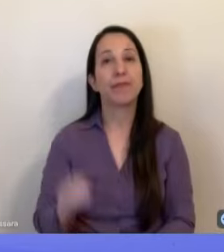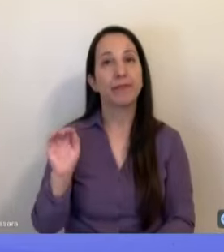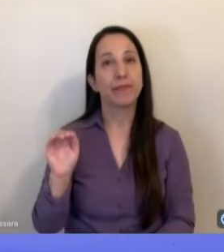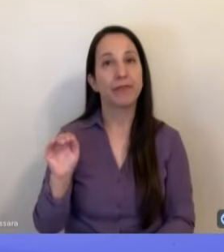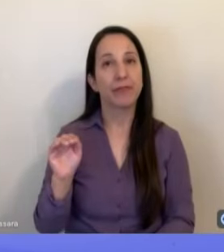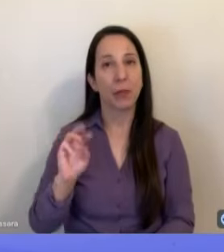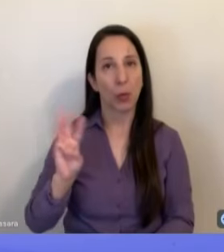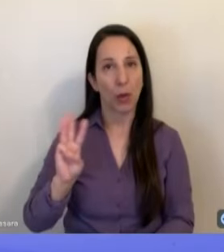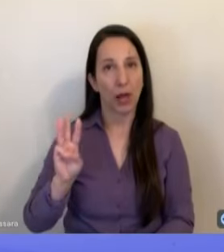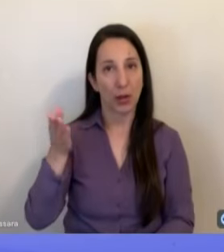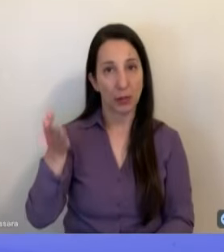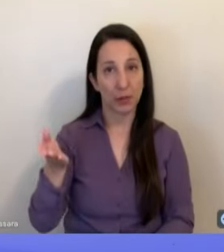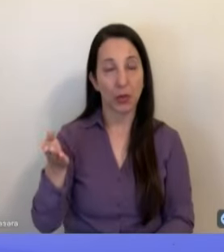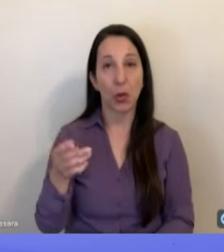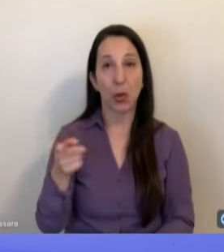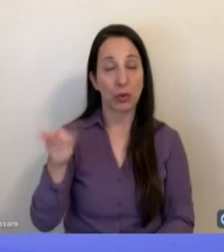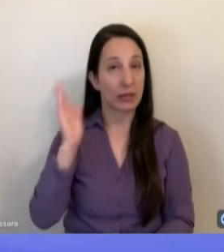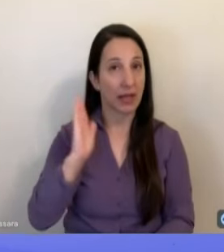Usted fue